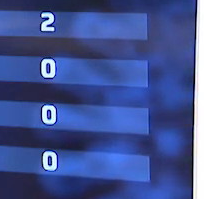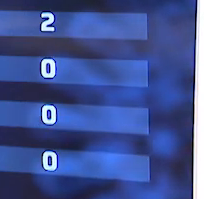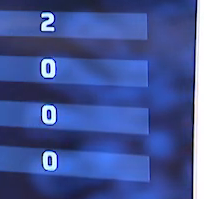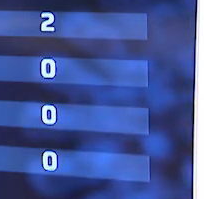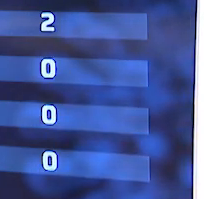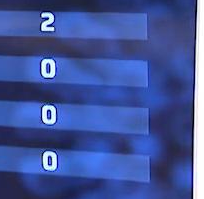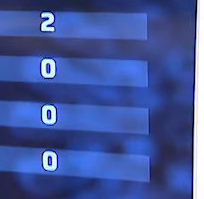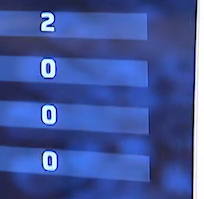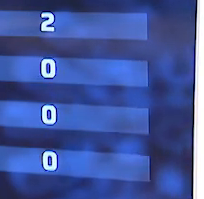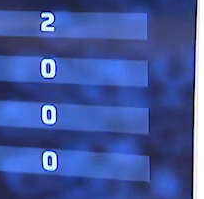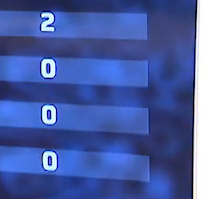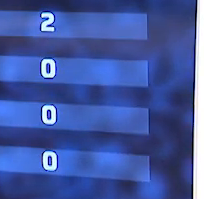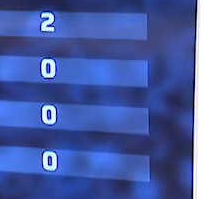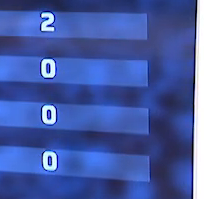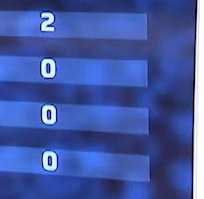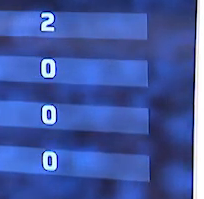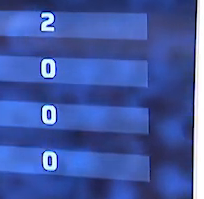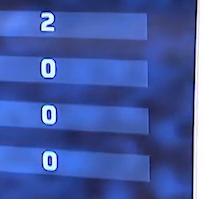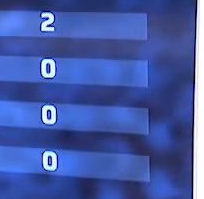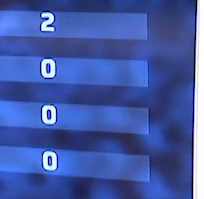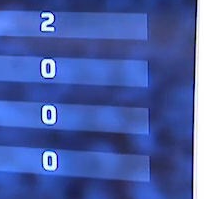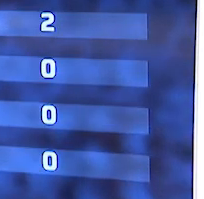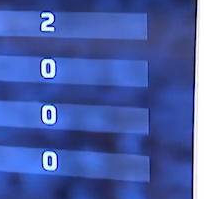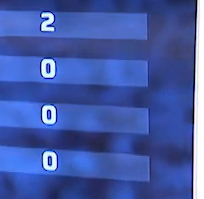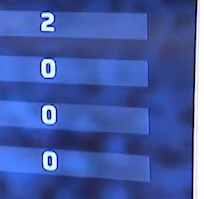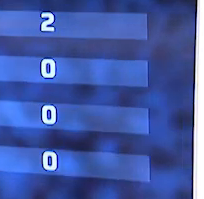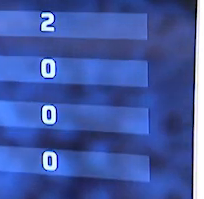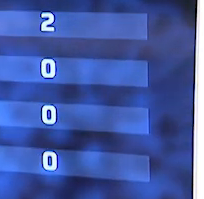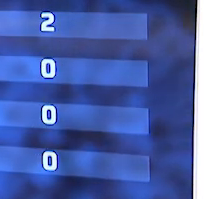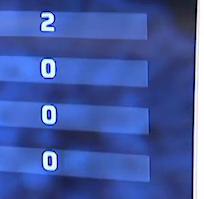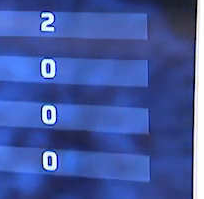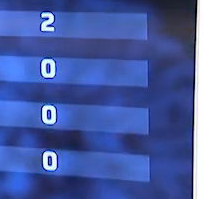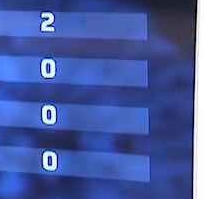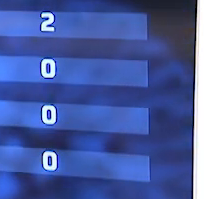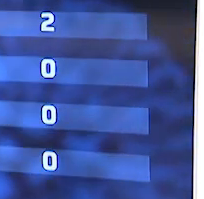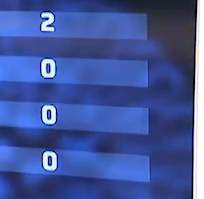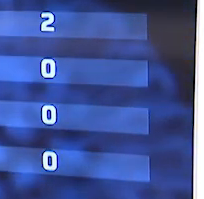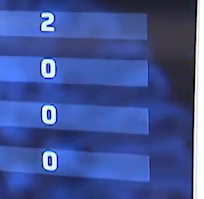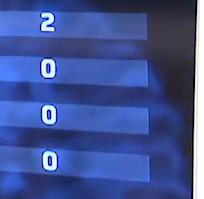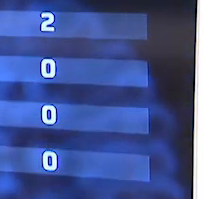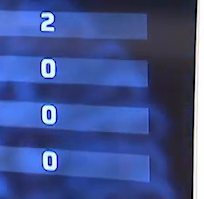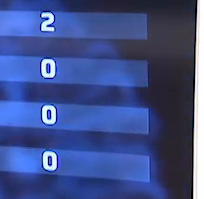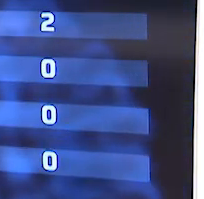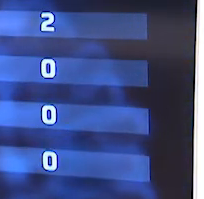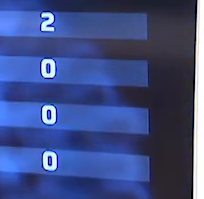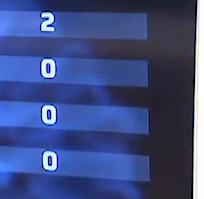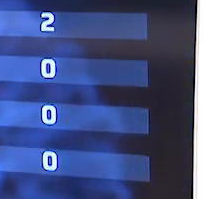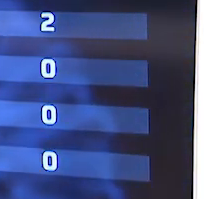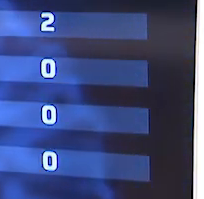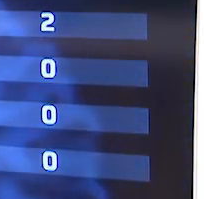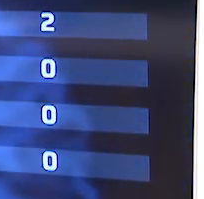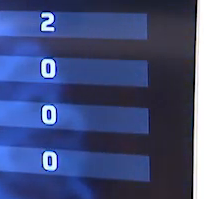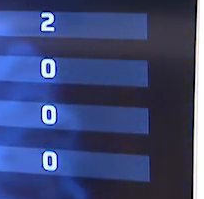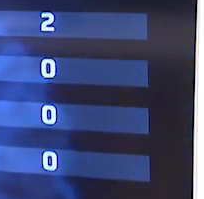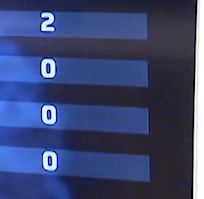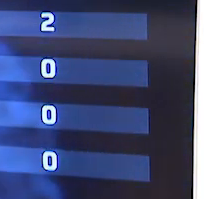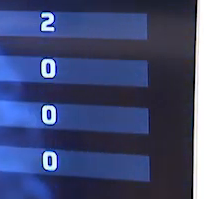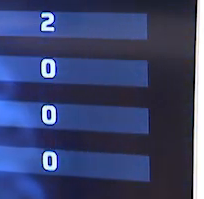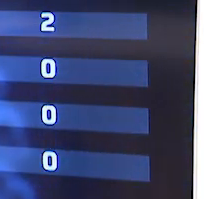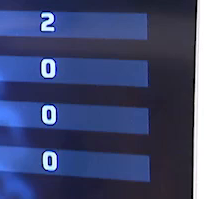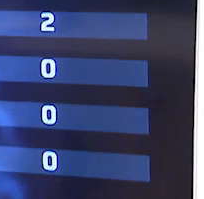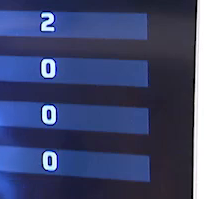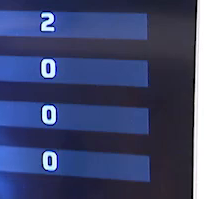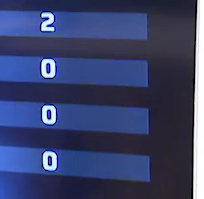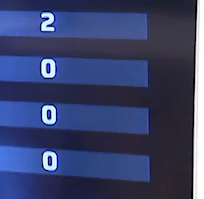10 recuperados, 2 personas fallecidas. Circasia, 8 casos, 7 recuperados. La Tebaida, 9 casos,